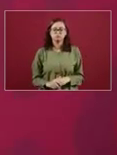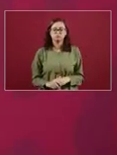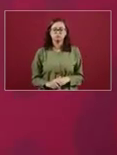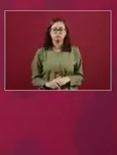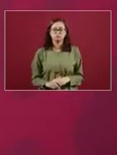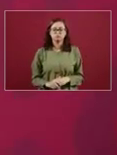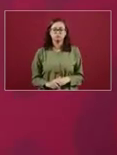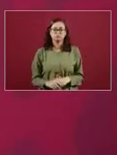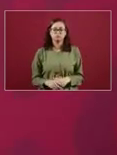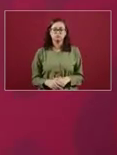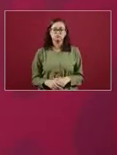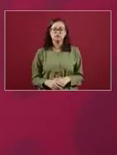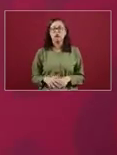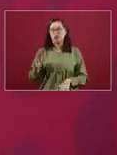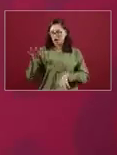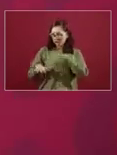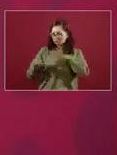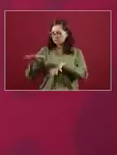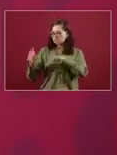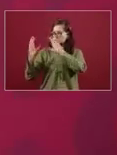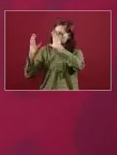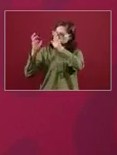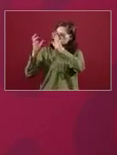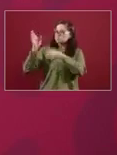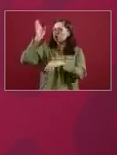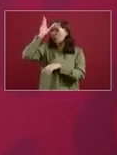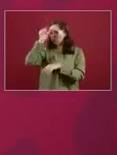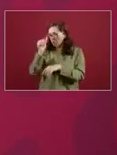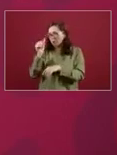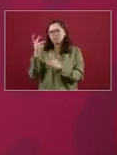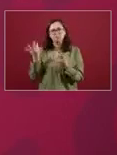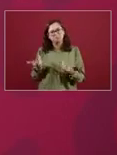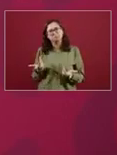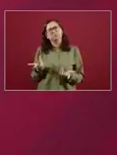claro que hay coincidencias. Pues la mayoría